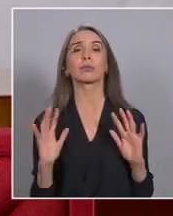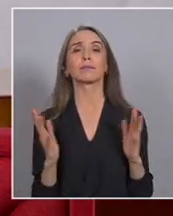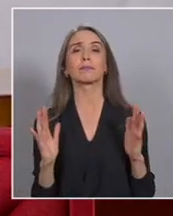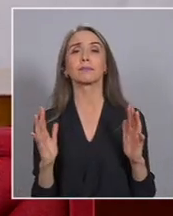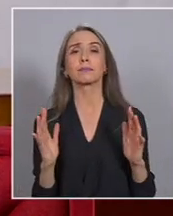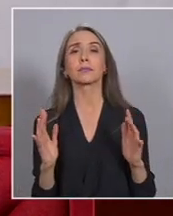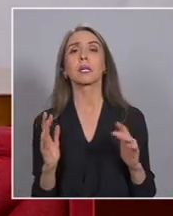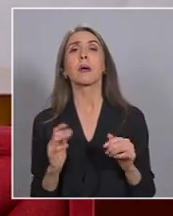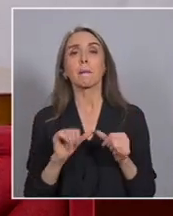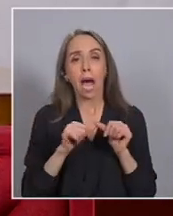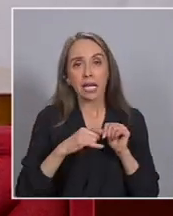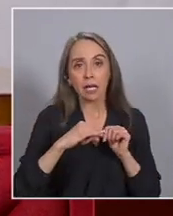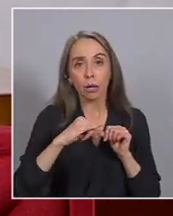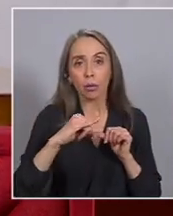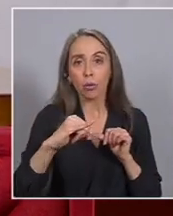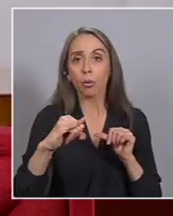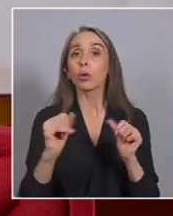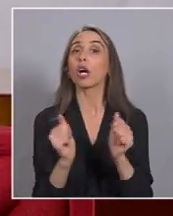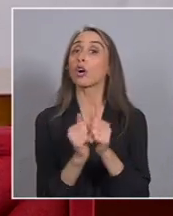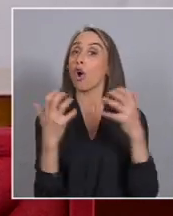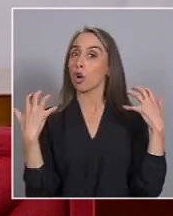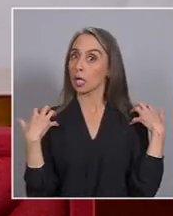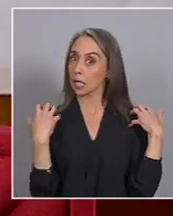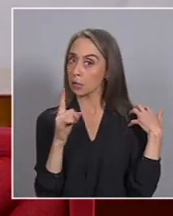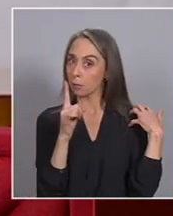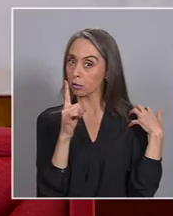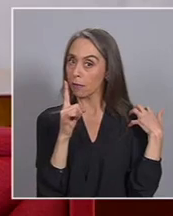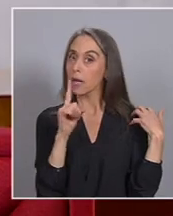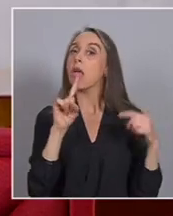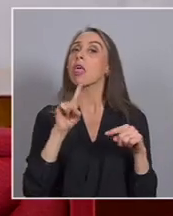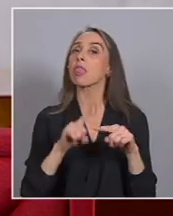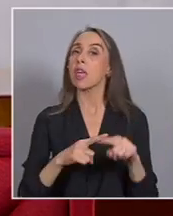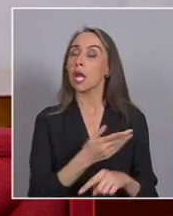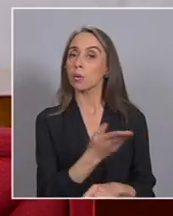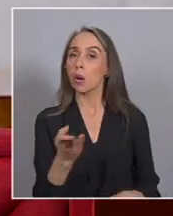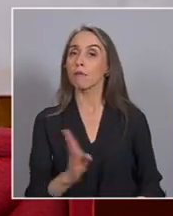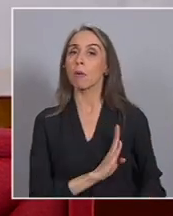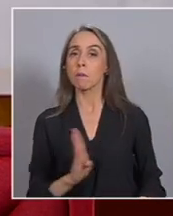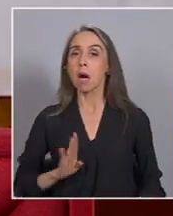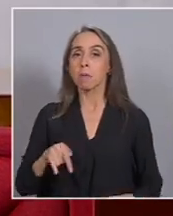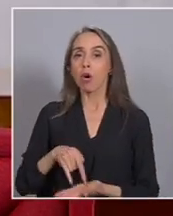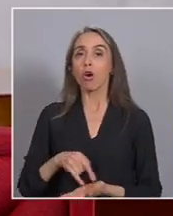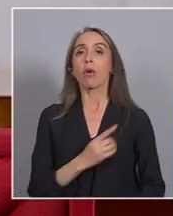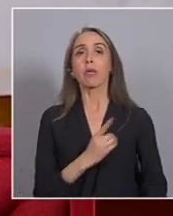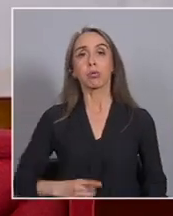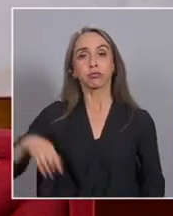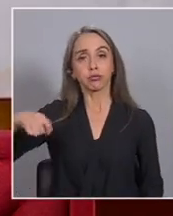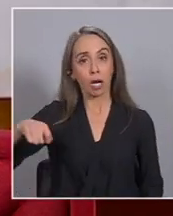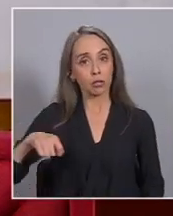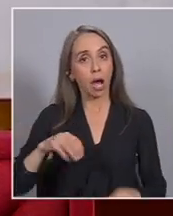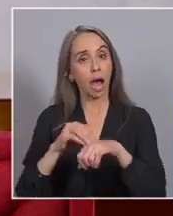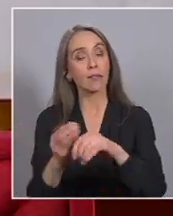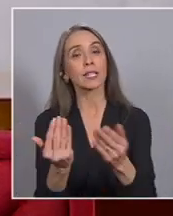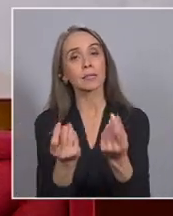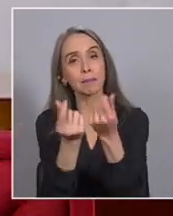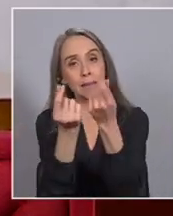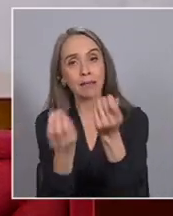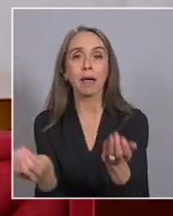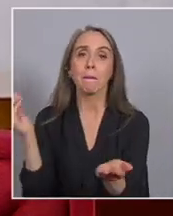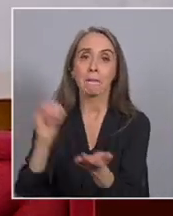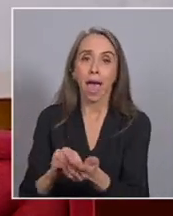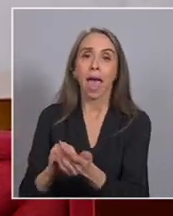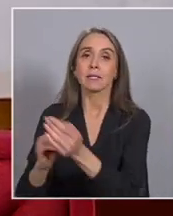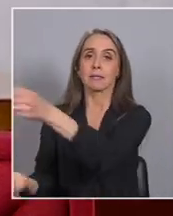Y para sostenerlo de manera responsable, nuevamente, estimados congresistas, necesitamos de recursos